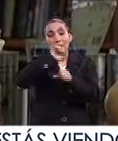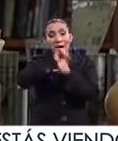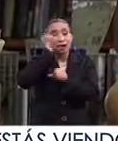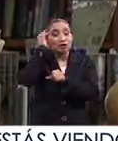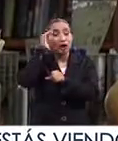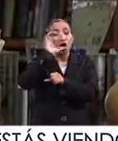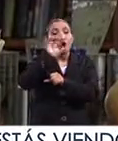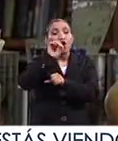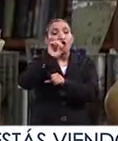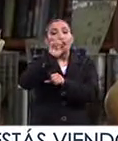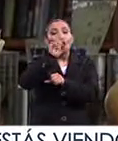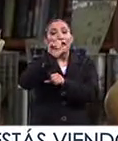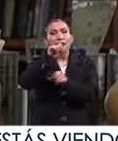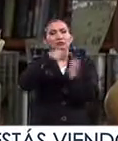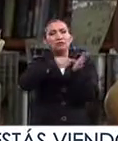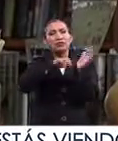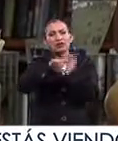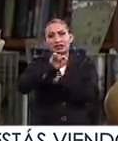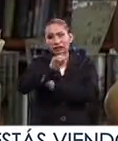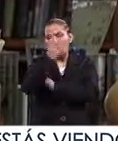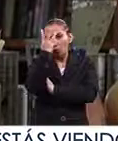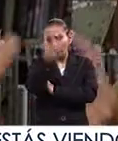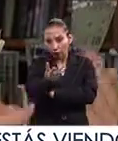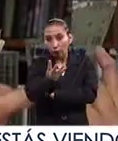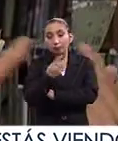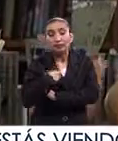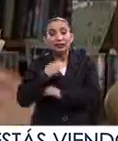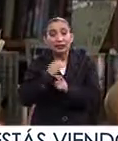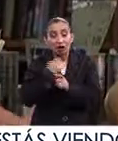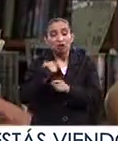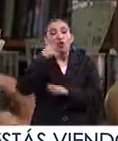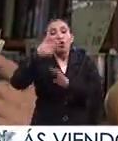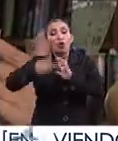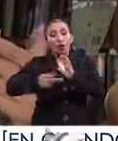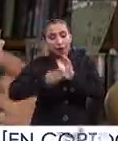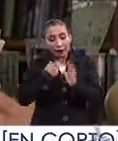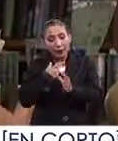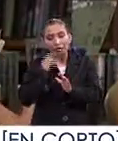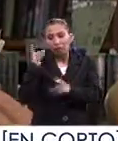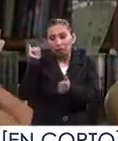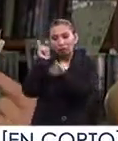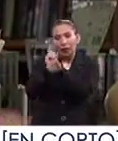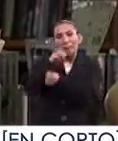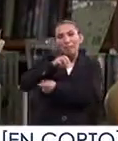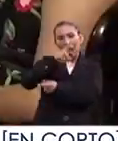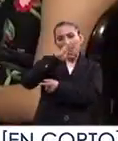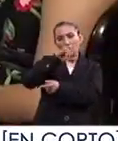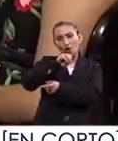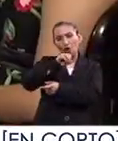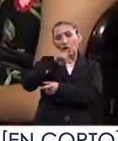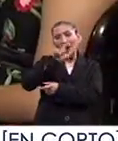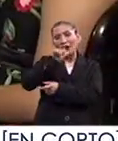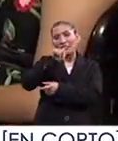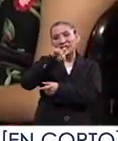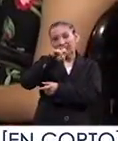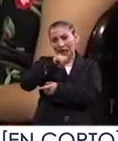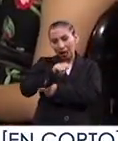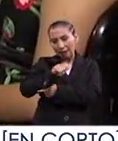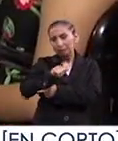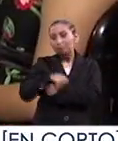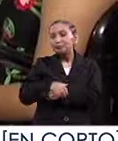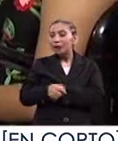los Coras. Esa fue en 1974. Entonces regresé, me encontré con Mario. Mario Lavista.